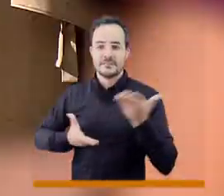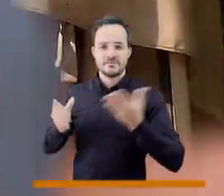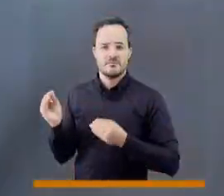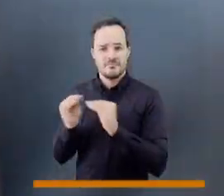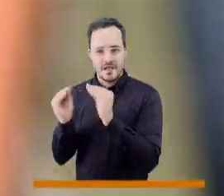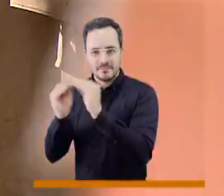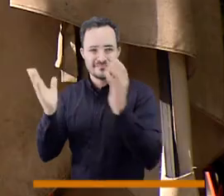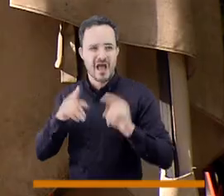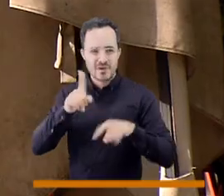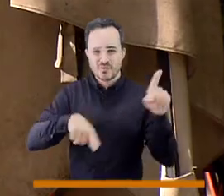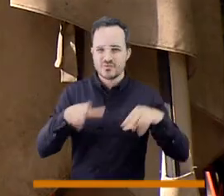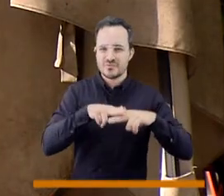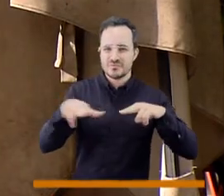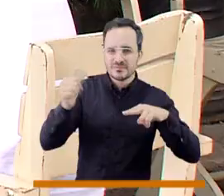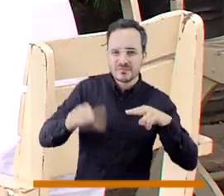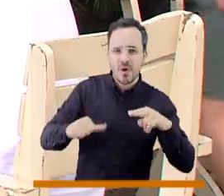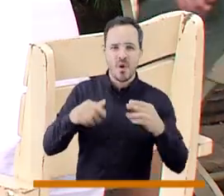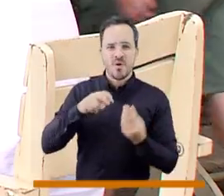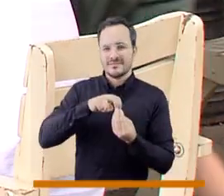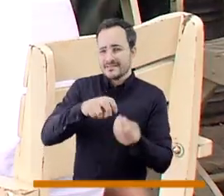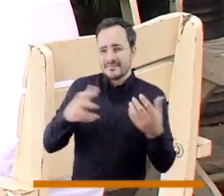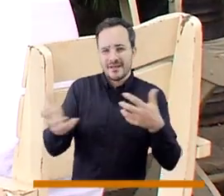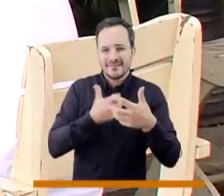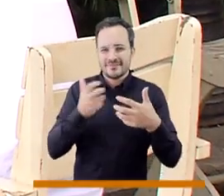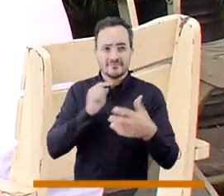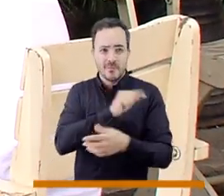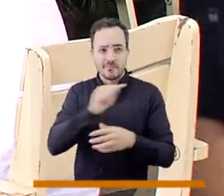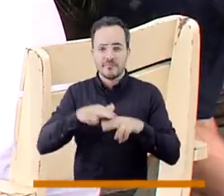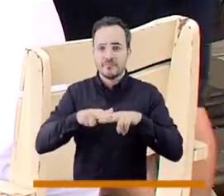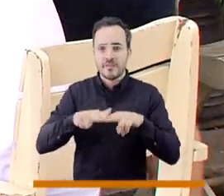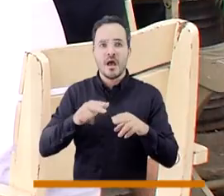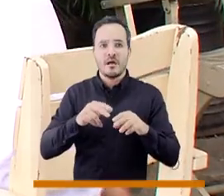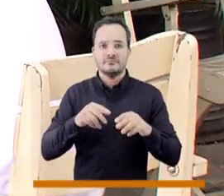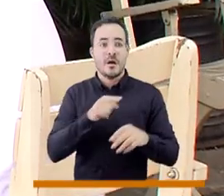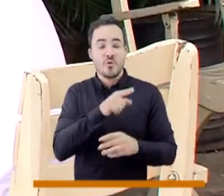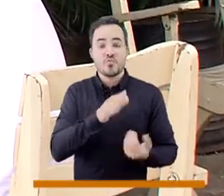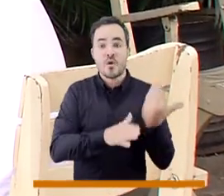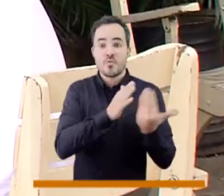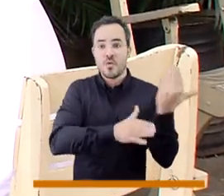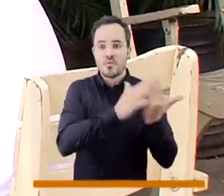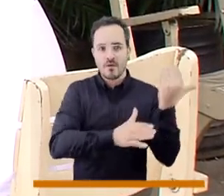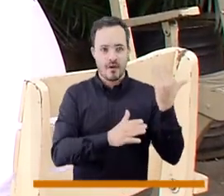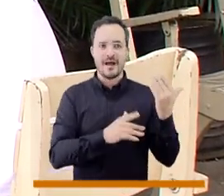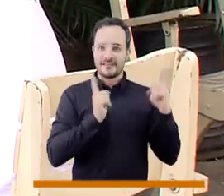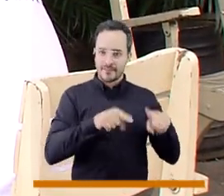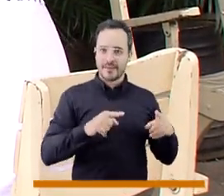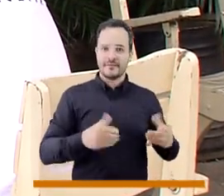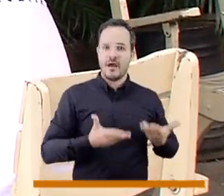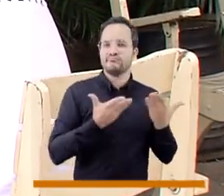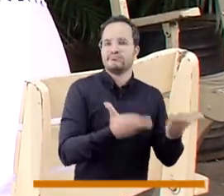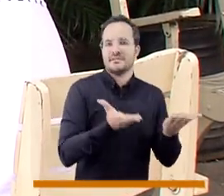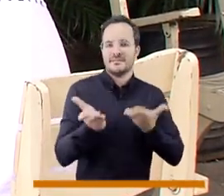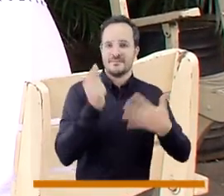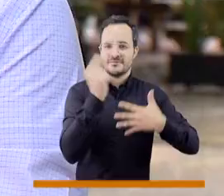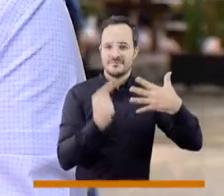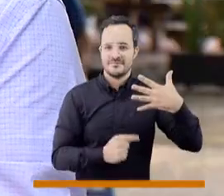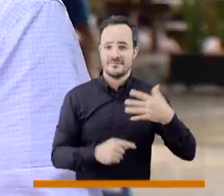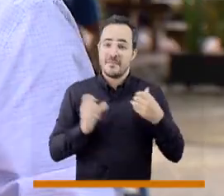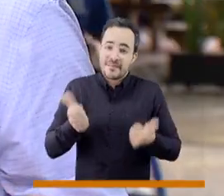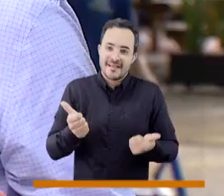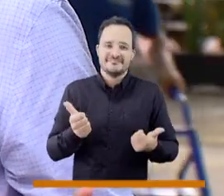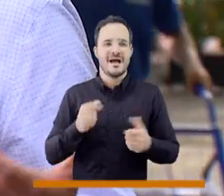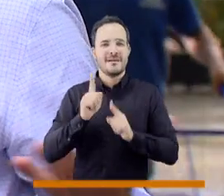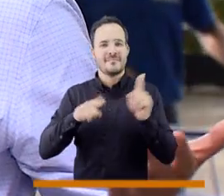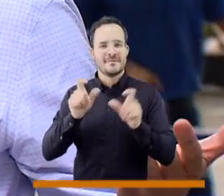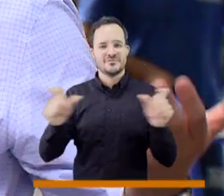pasado en otras zonas donde se ha construido sistema integrado de transporte, para que la gente acceda al sistema, para que la gente tenga calidad de vida,